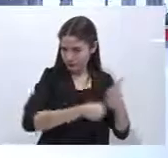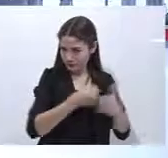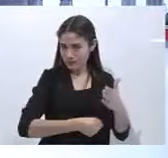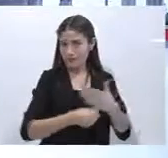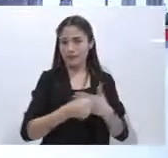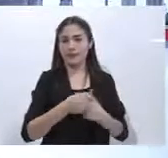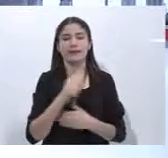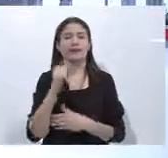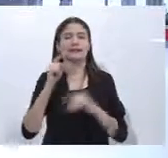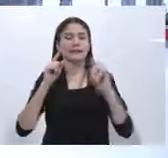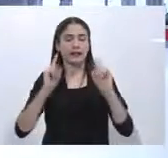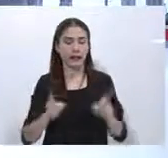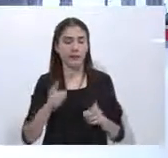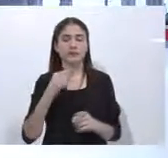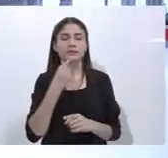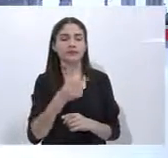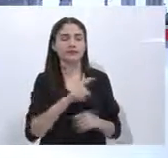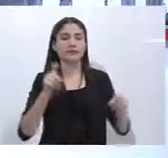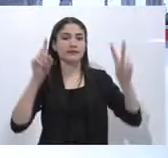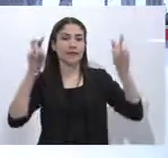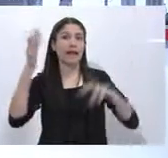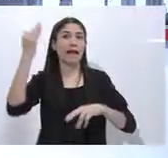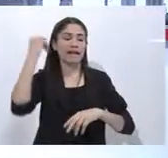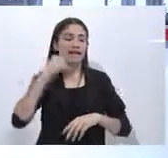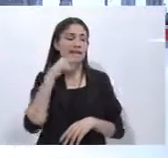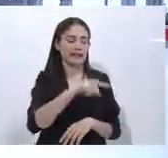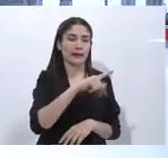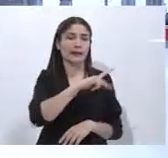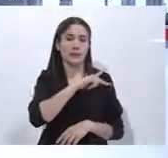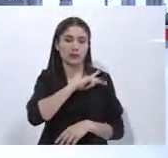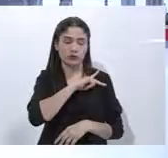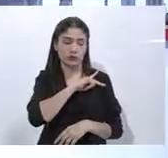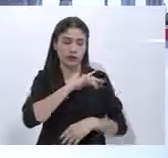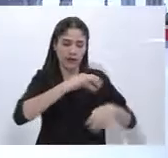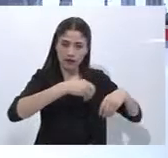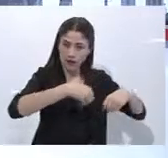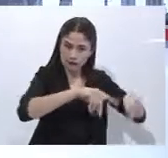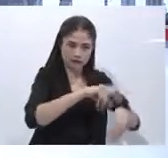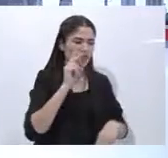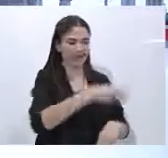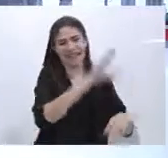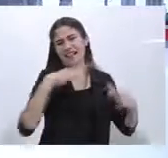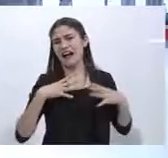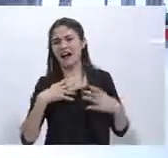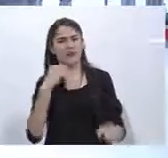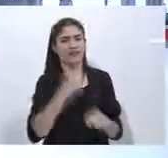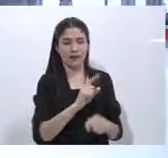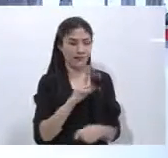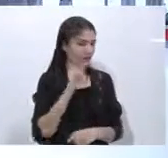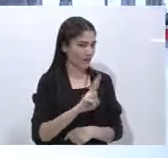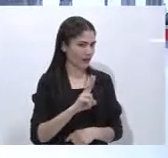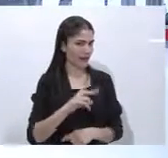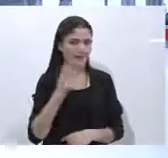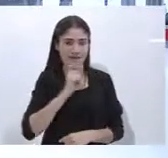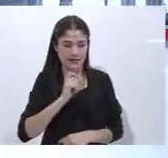ya por suerte en el olvido de que el campesino paraguayo es un haragán yo creo que estos productos que llegaron hoy a la capital que se agotaron el día de hoy